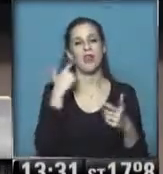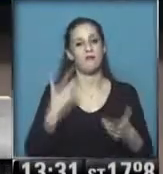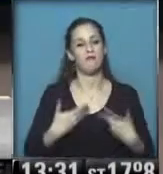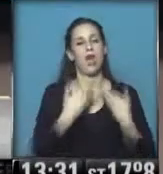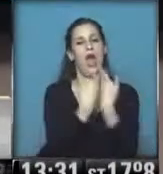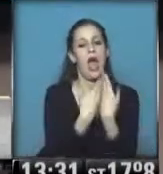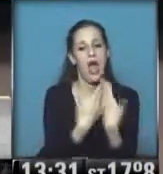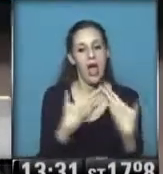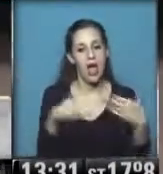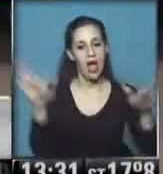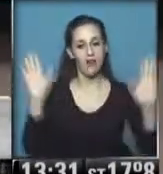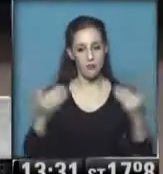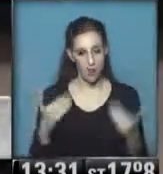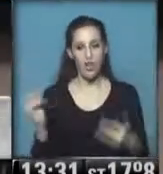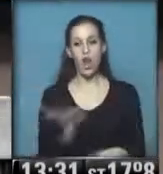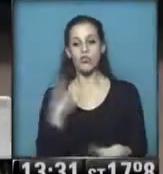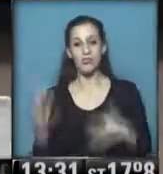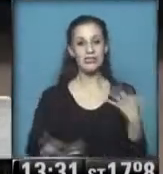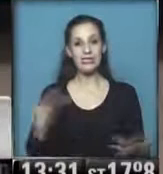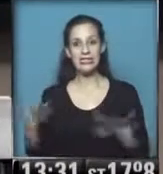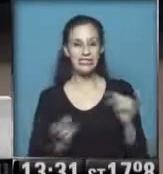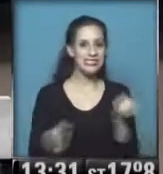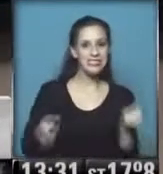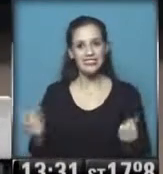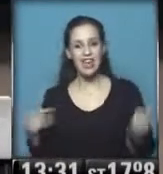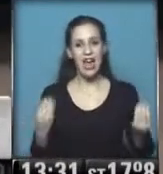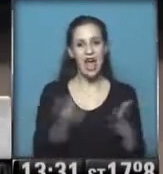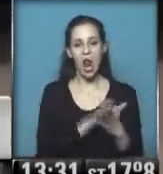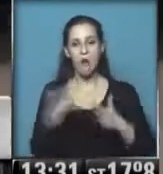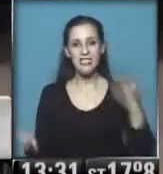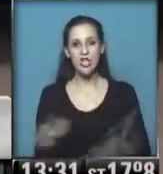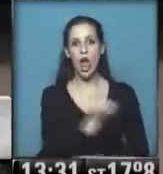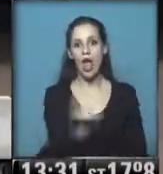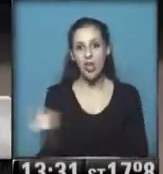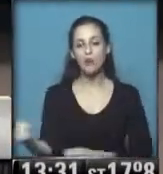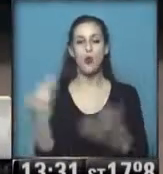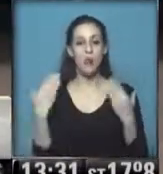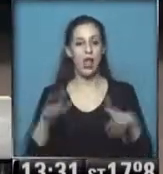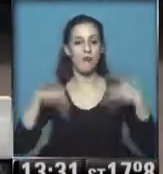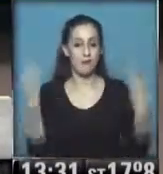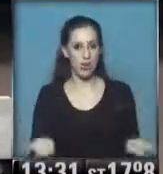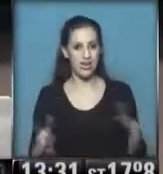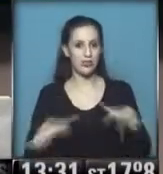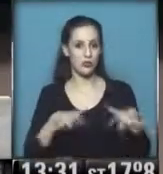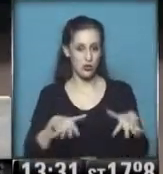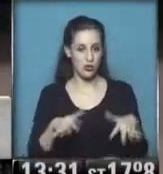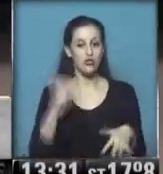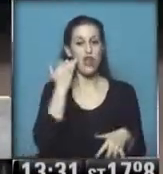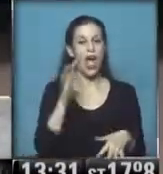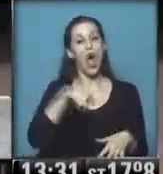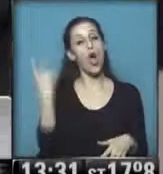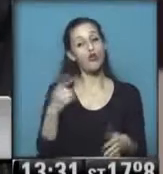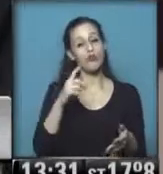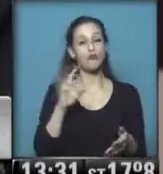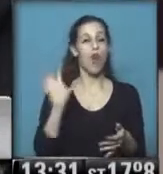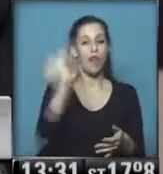que estamos muy ansiosos porque los vecinos colegiales puedan empezar a tener estos beneficios que ya en otros puntos del país existen Ojalá